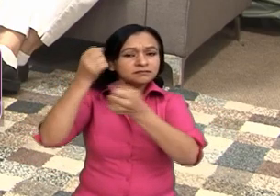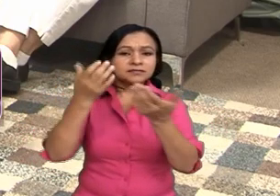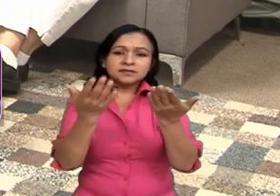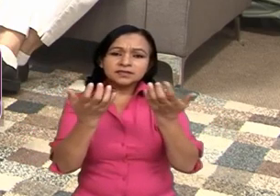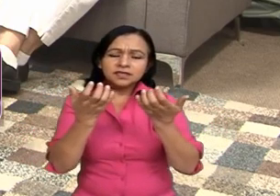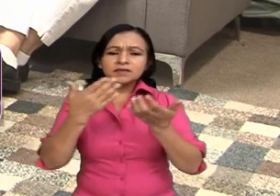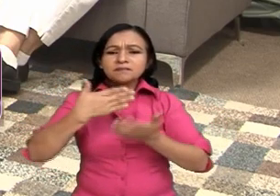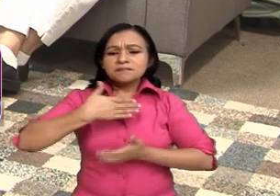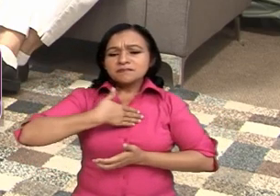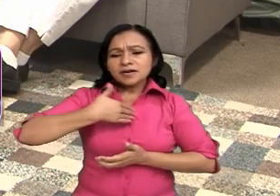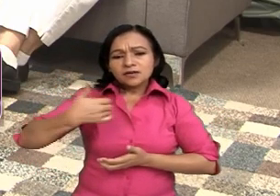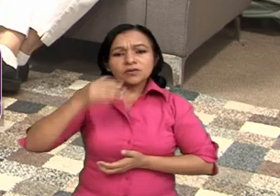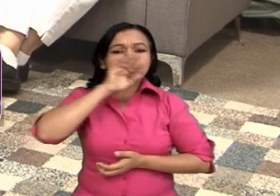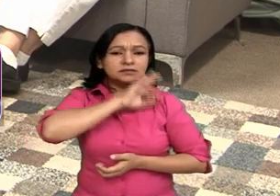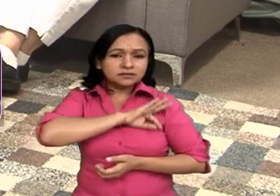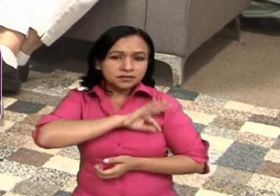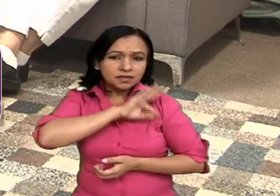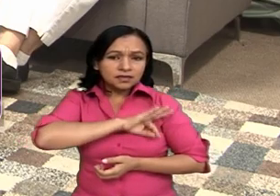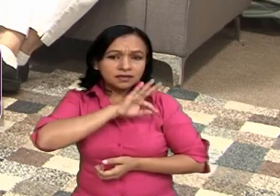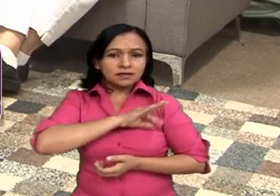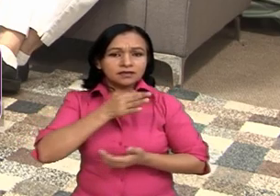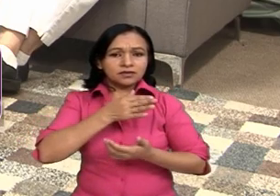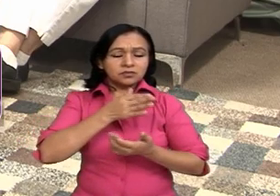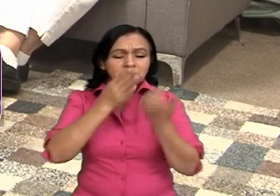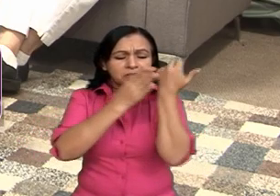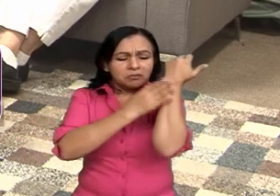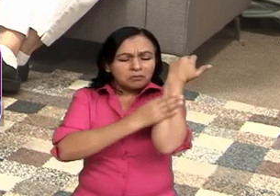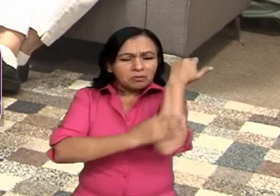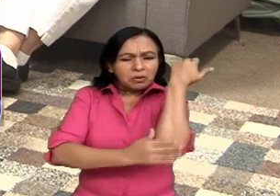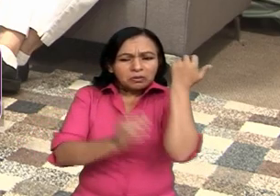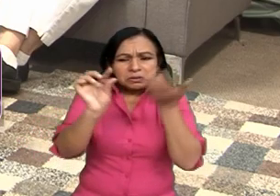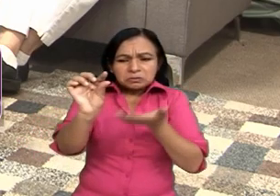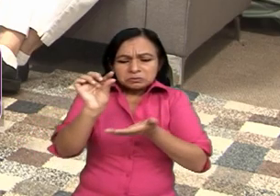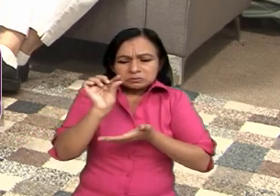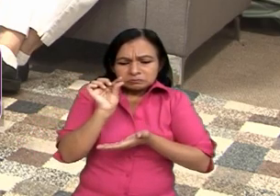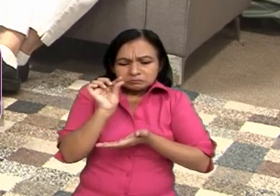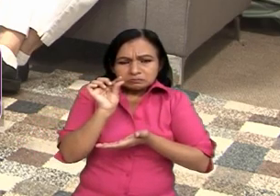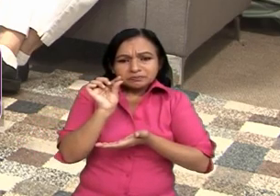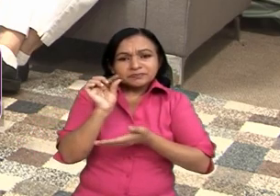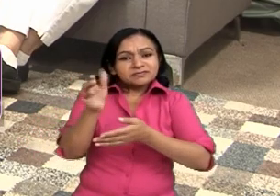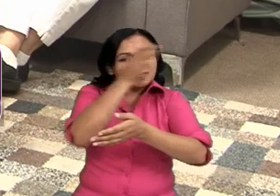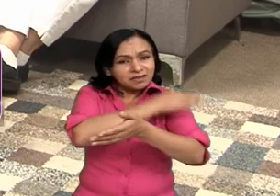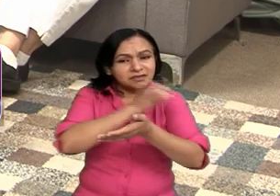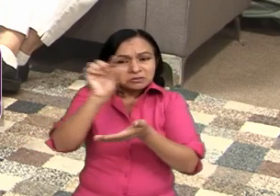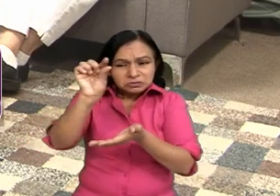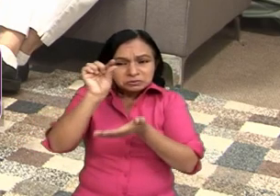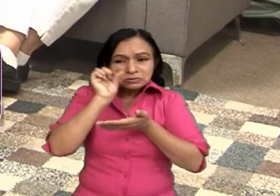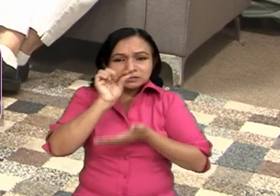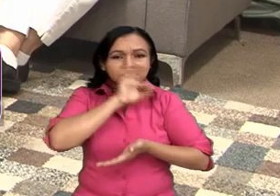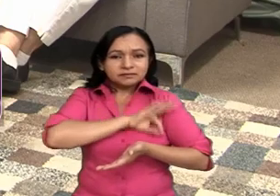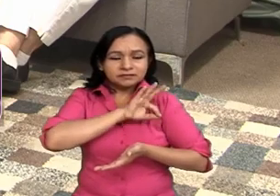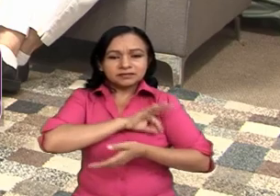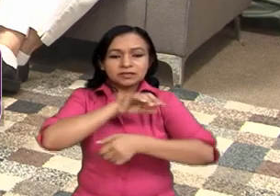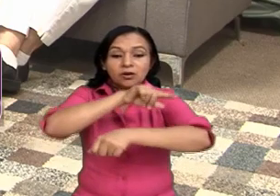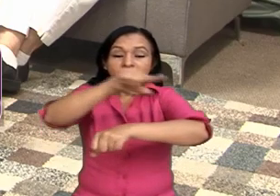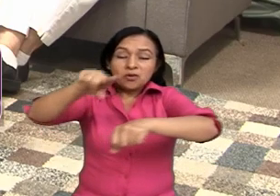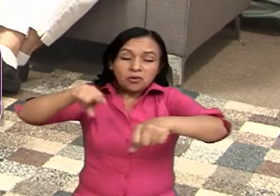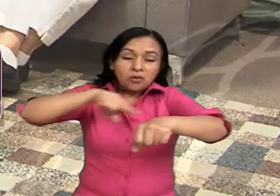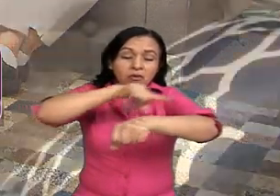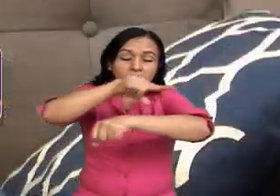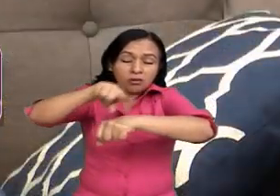las condiciones salariales para dejar la miseria salarial, reivindicación en cuanto al recorte de horario de